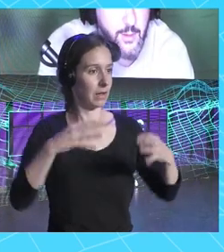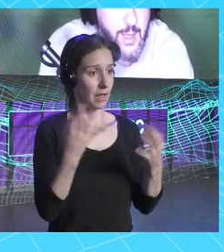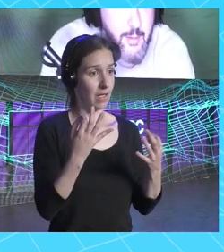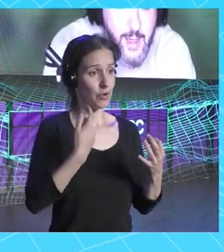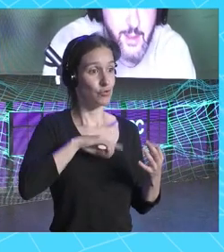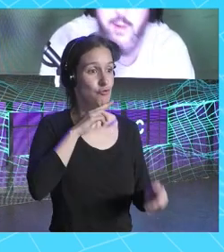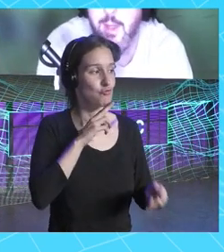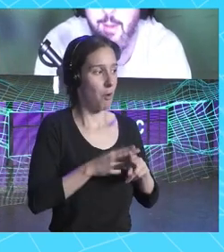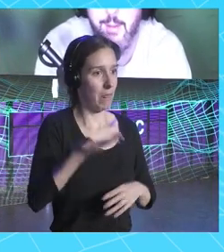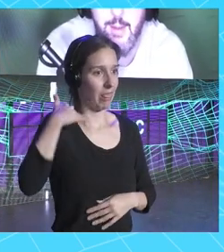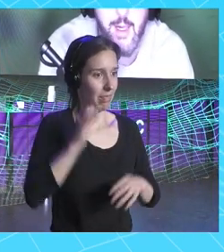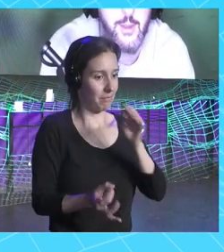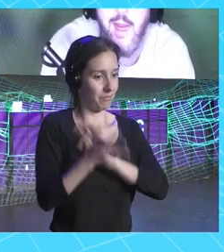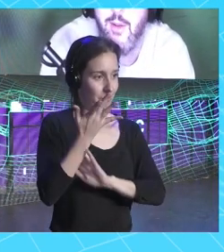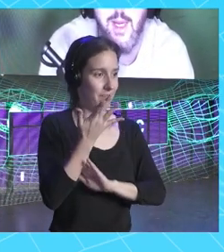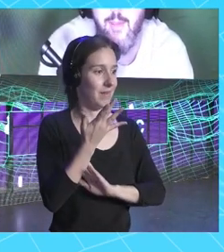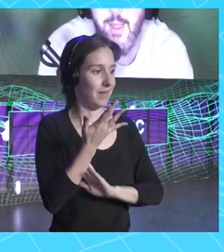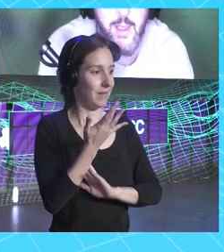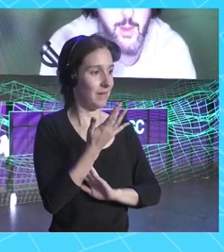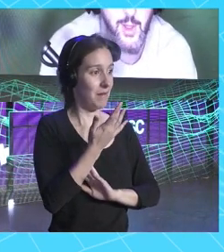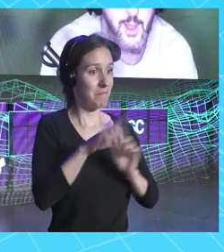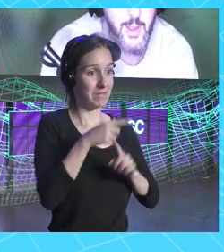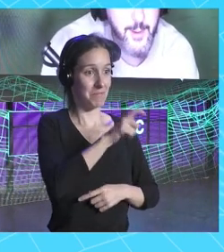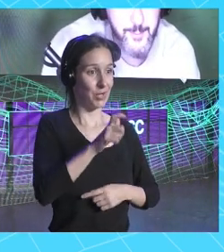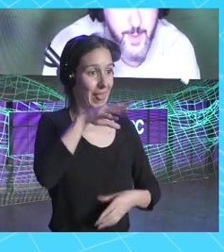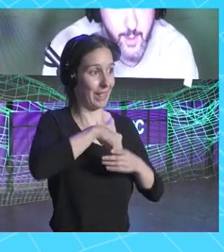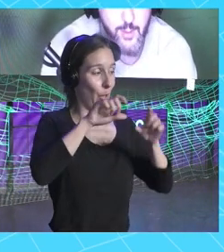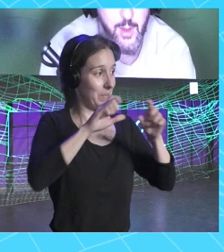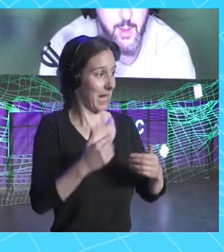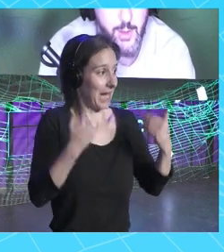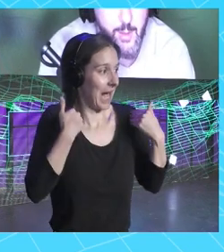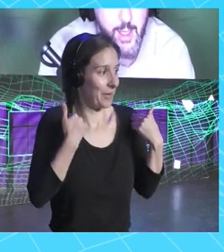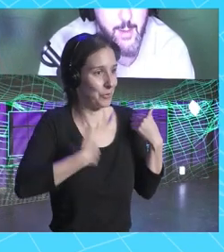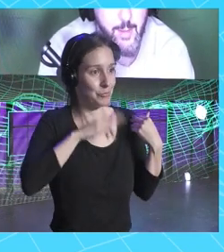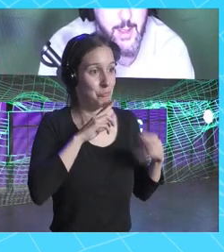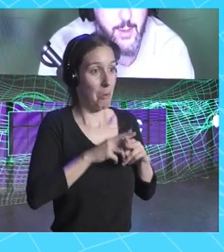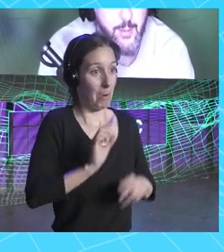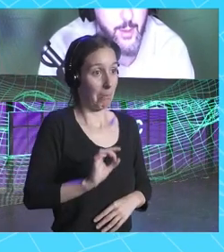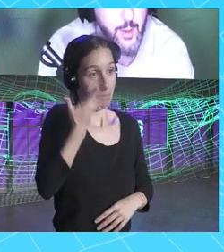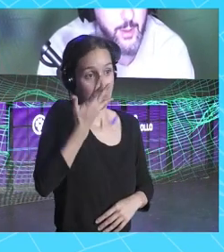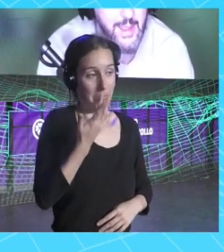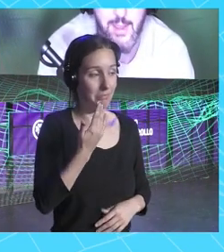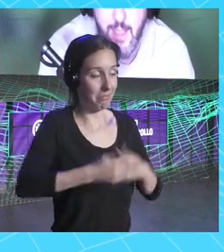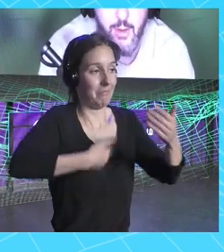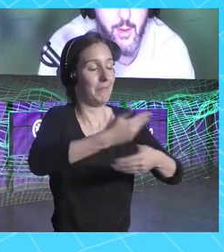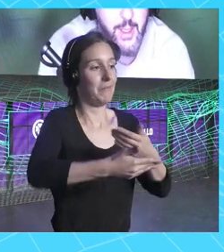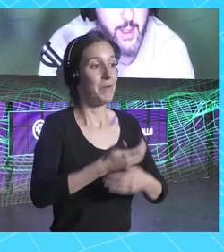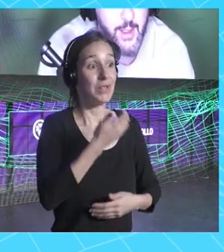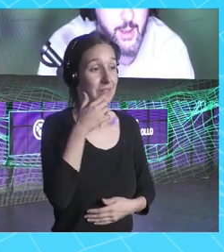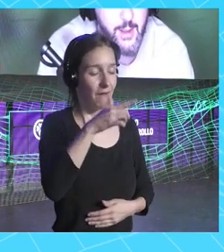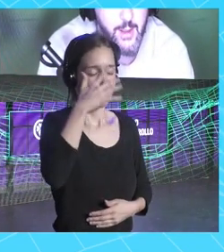el Talent manager no sé cuando están los cargos de la empresa esto pues lo hicimos a medida que iba pasando el tiempo no pero si crees en algo